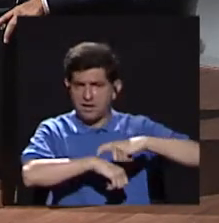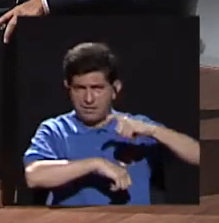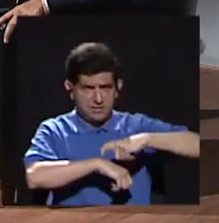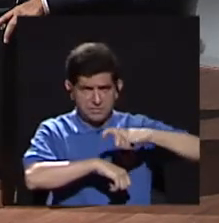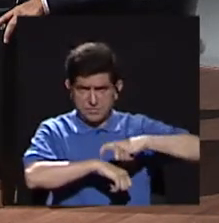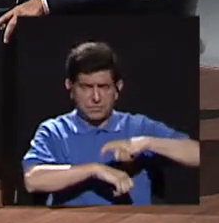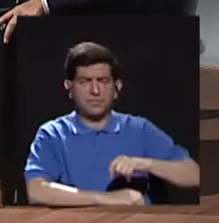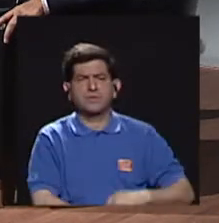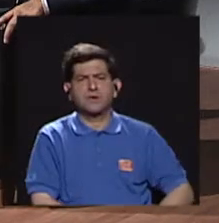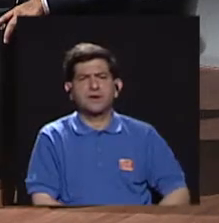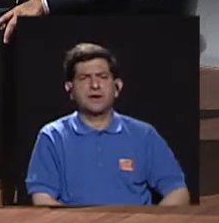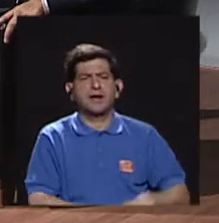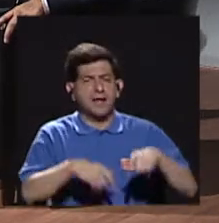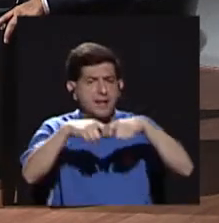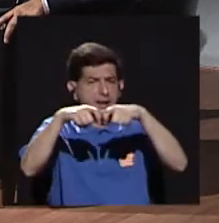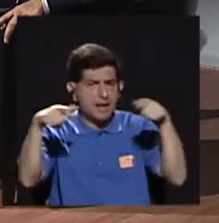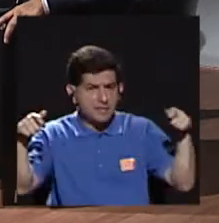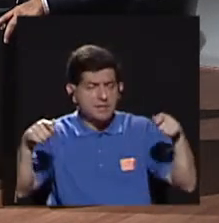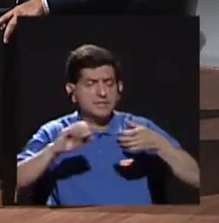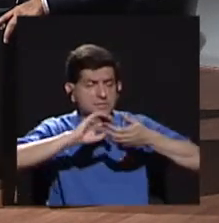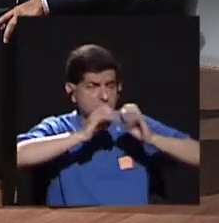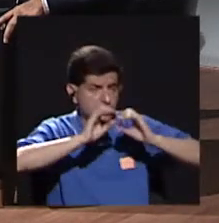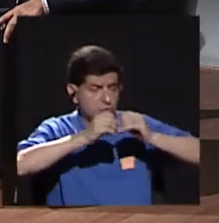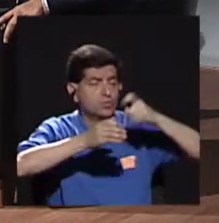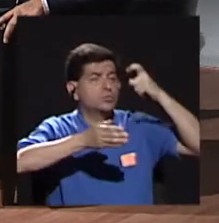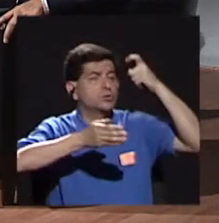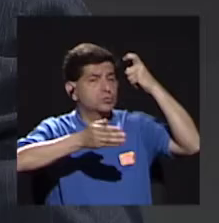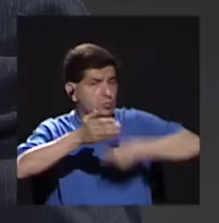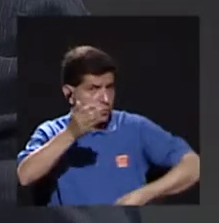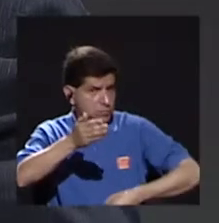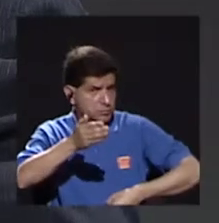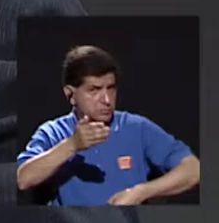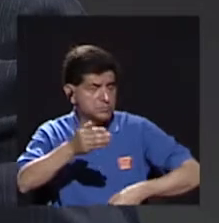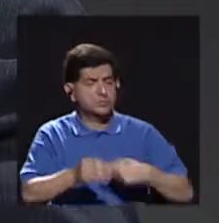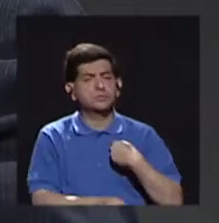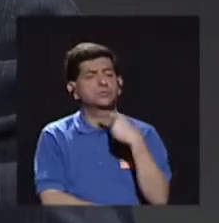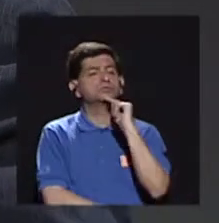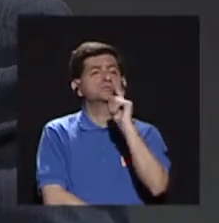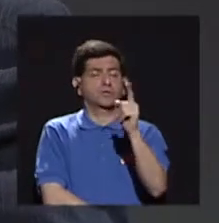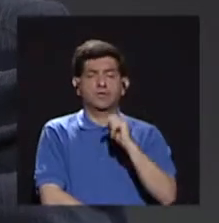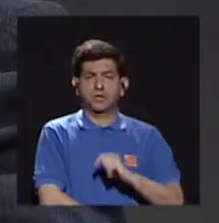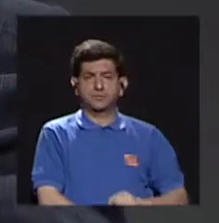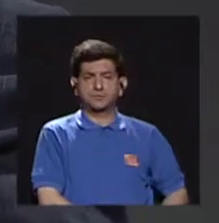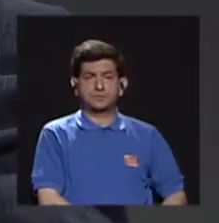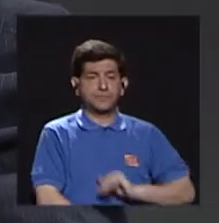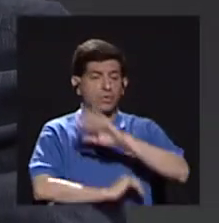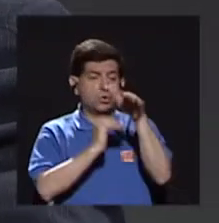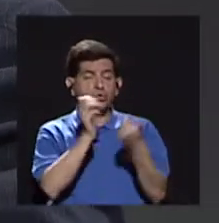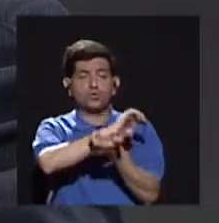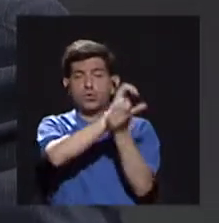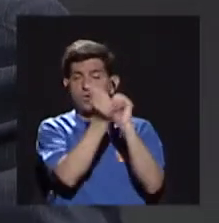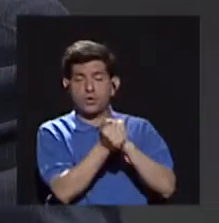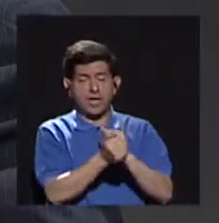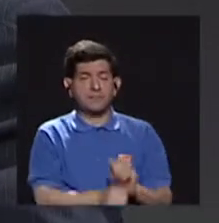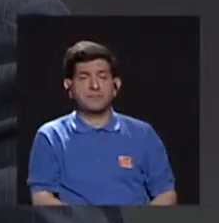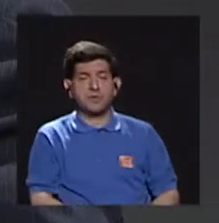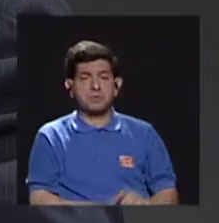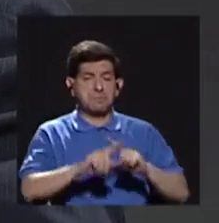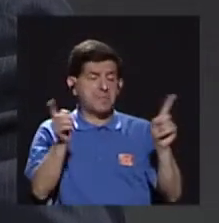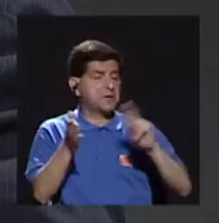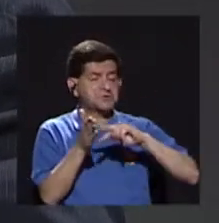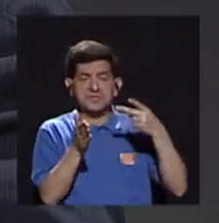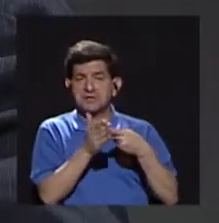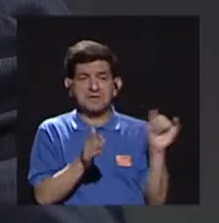se le va a medir con datos duros cuando yo decía que todo cambió para que no cambie nada